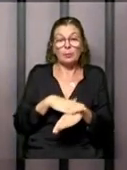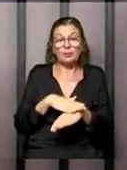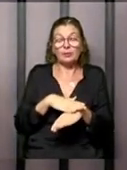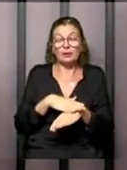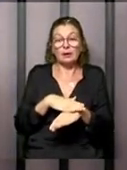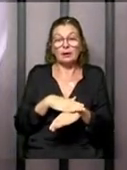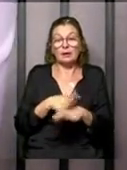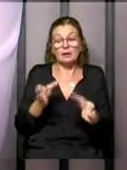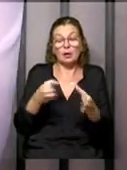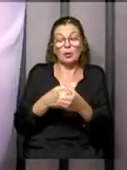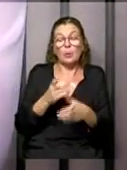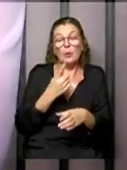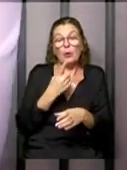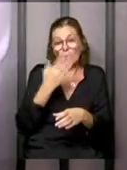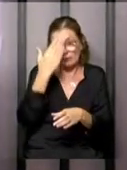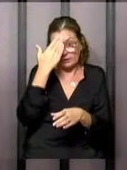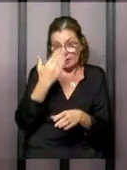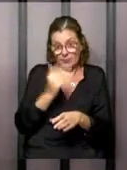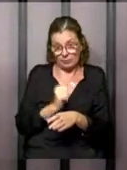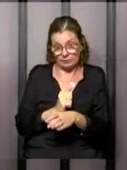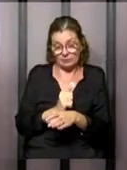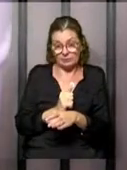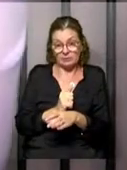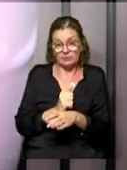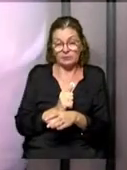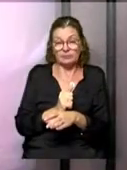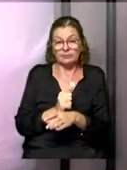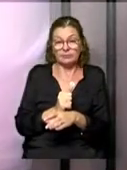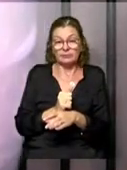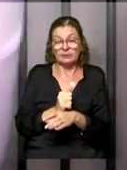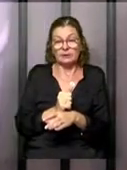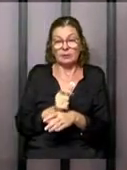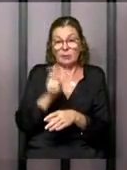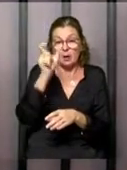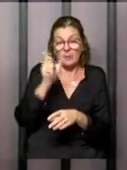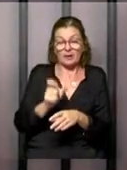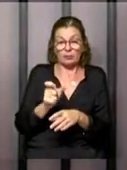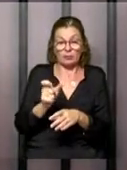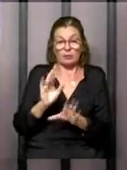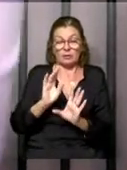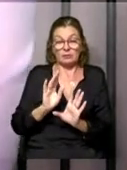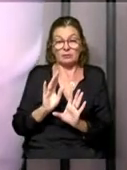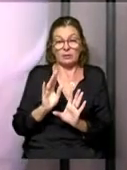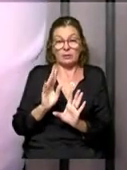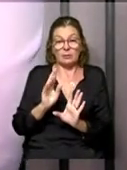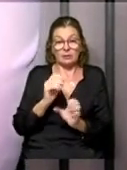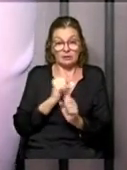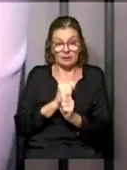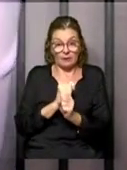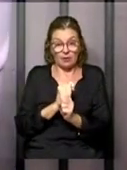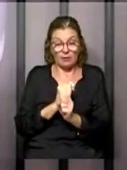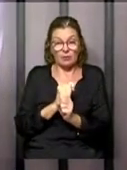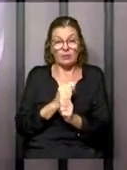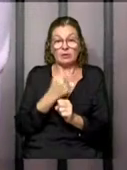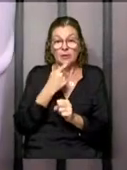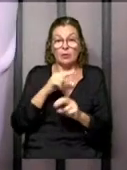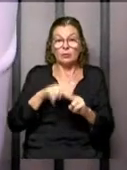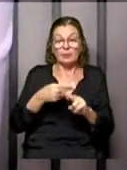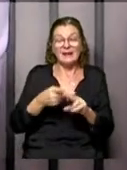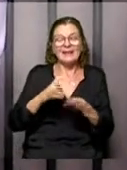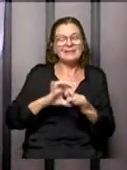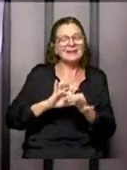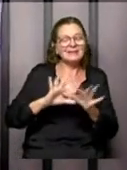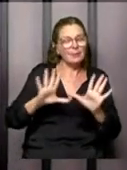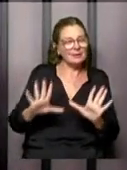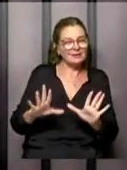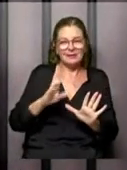correspondieran al sector y también a quien es indicado como la persona que le acosó, del punto de vista laboral. Uh-huh. Repito, esto independiente de